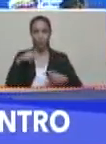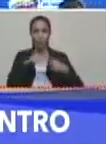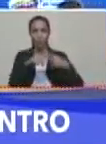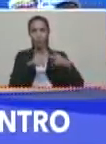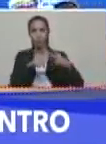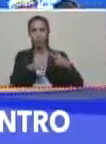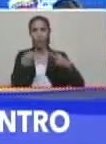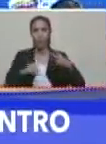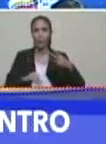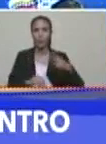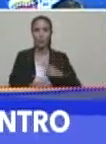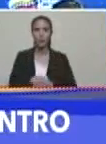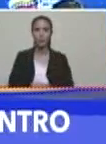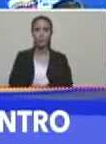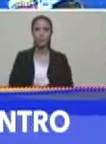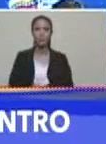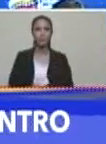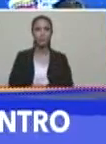Aristóbulo Isturiz,